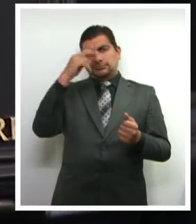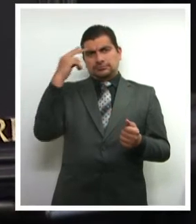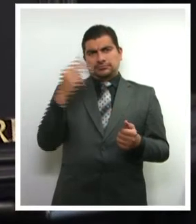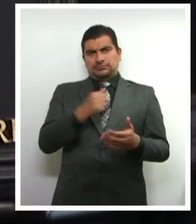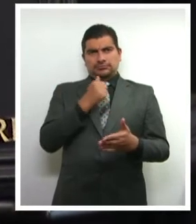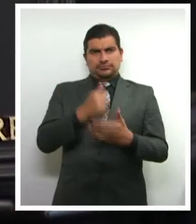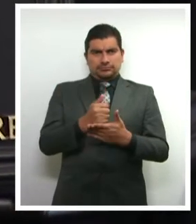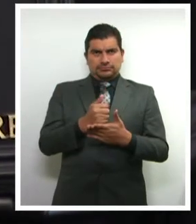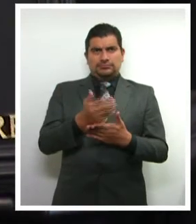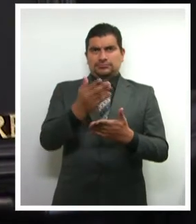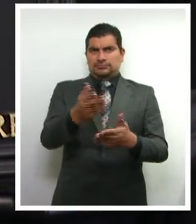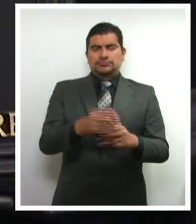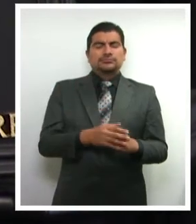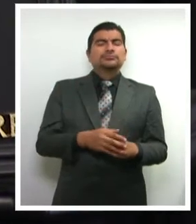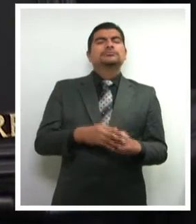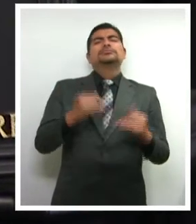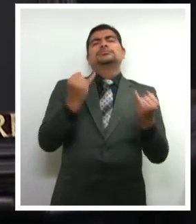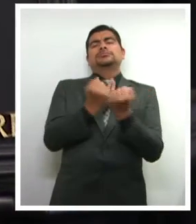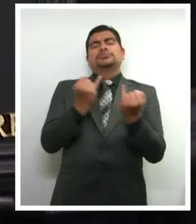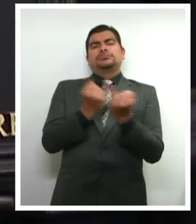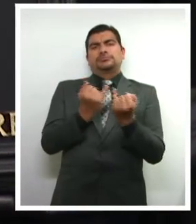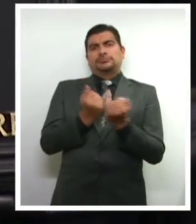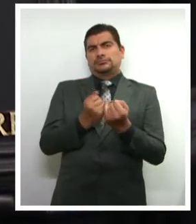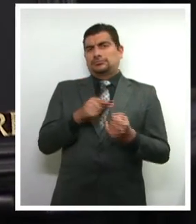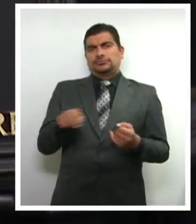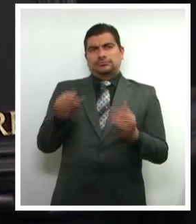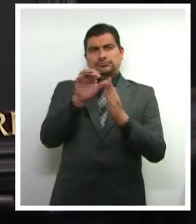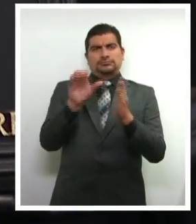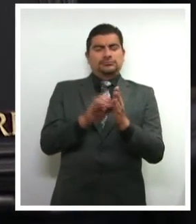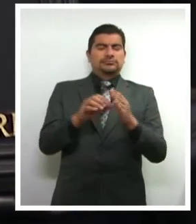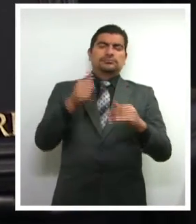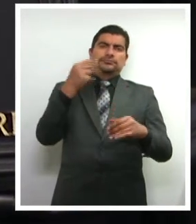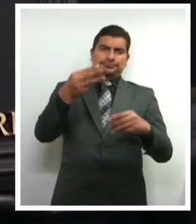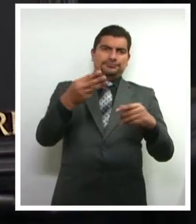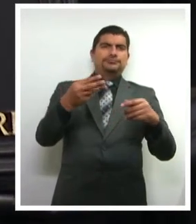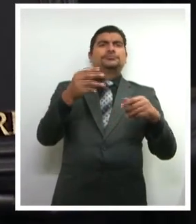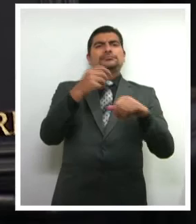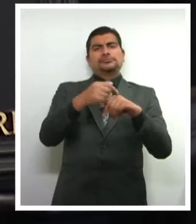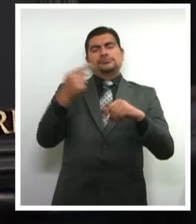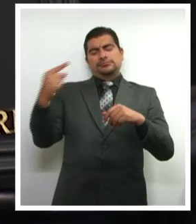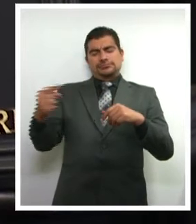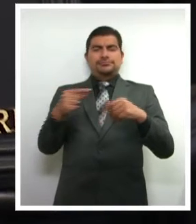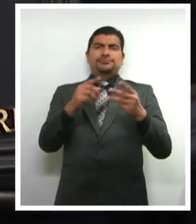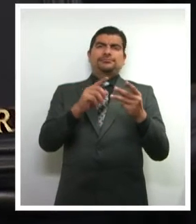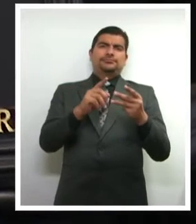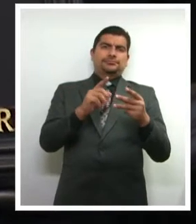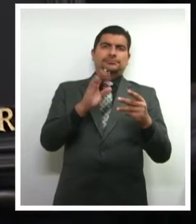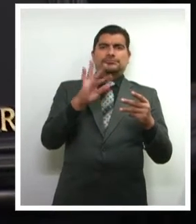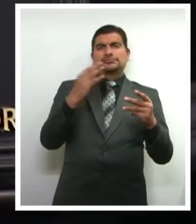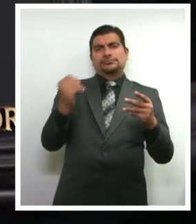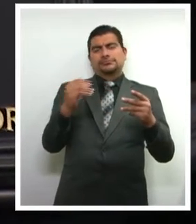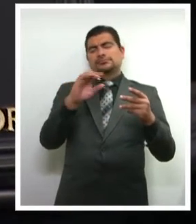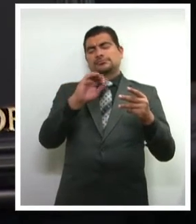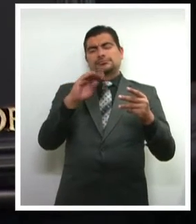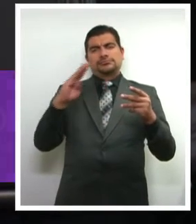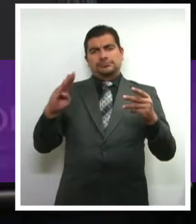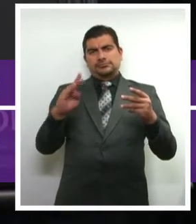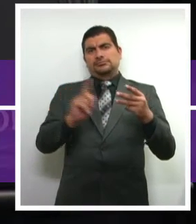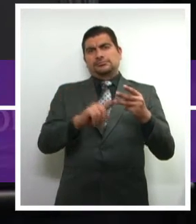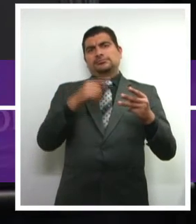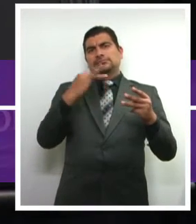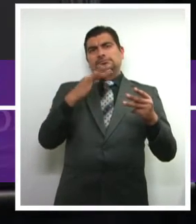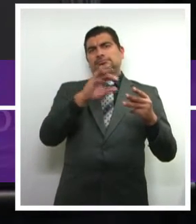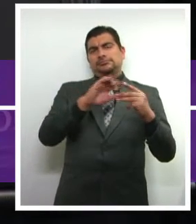México, así como los artículos 3, numeral 1, 59, base B, numeral 3,